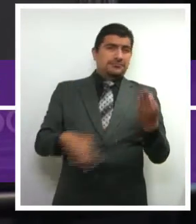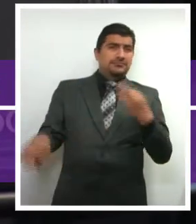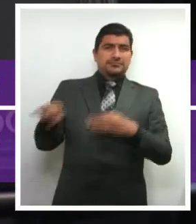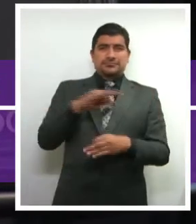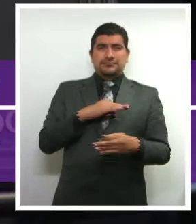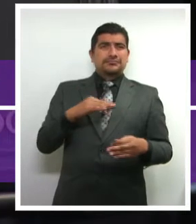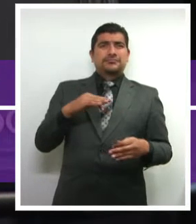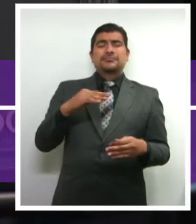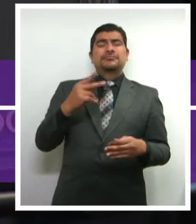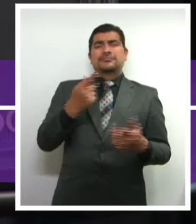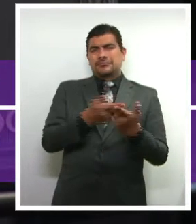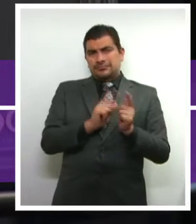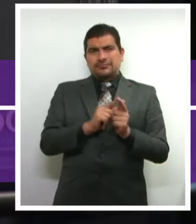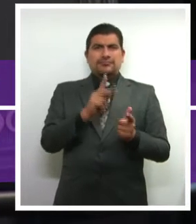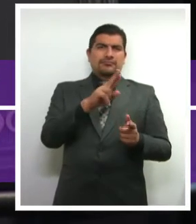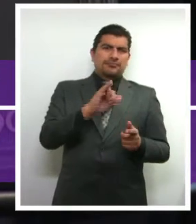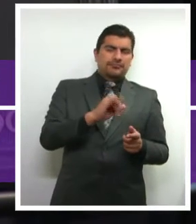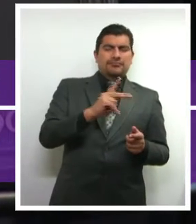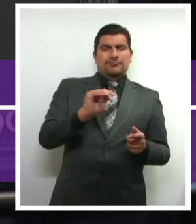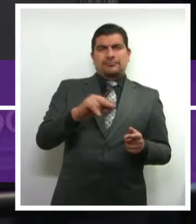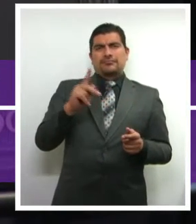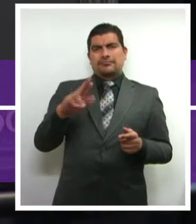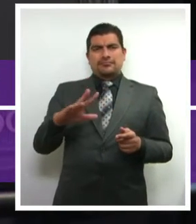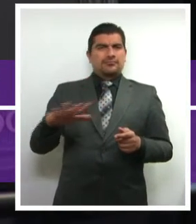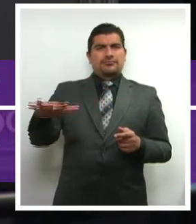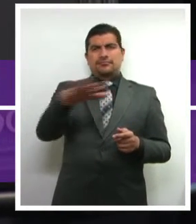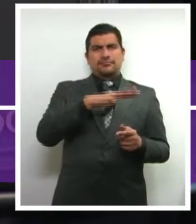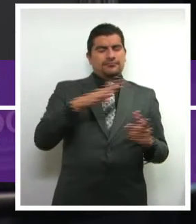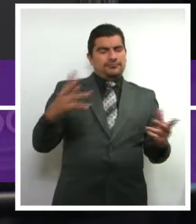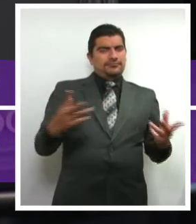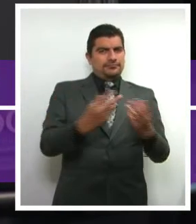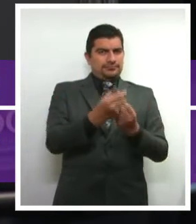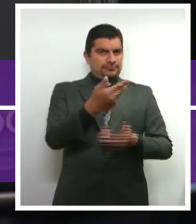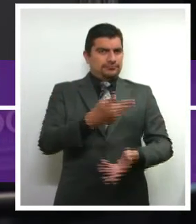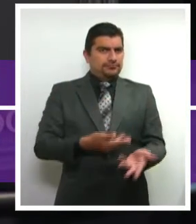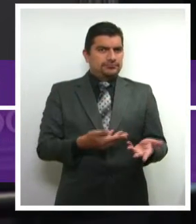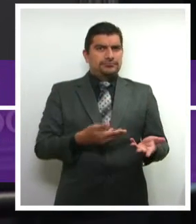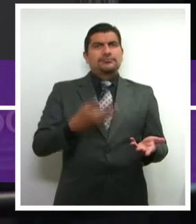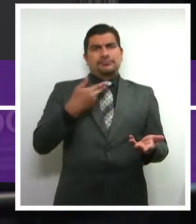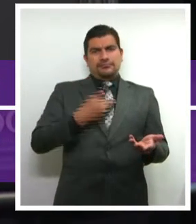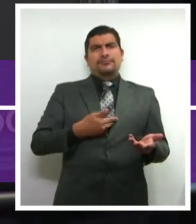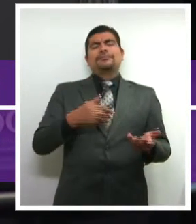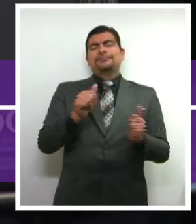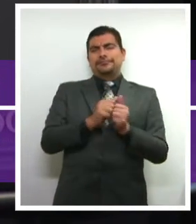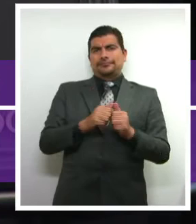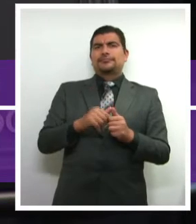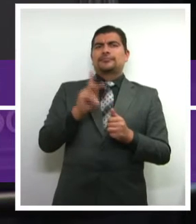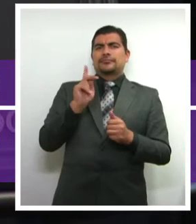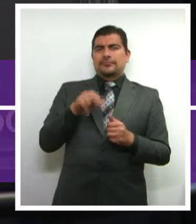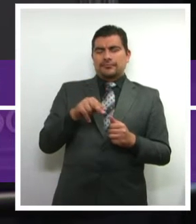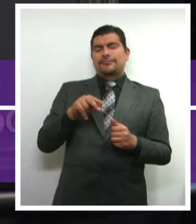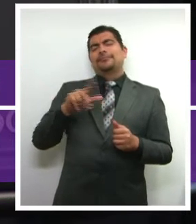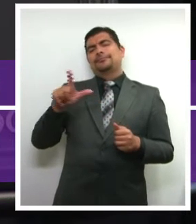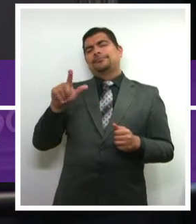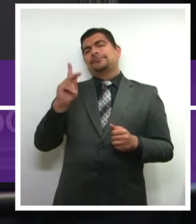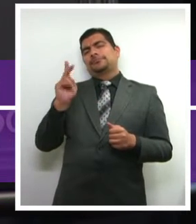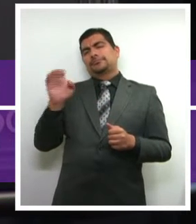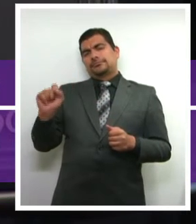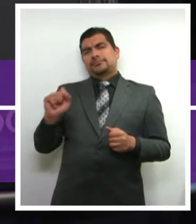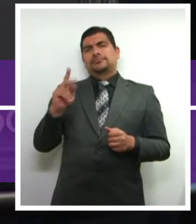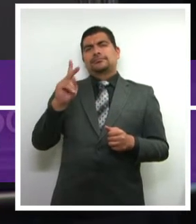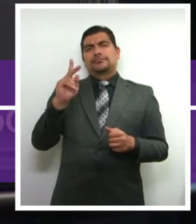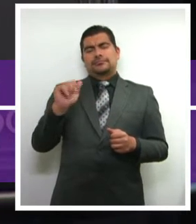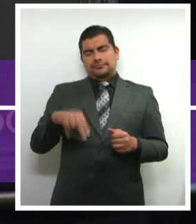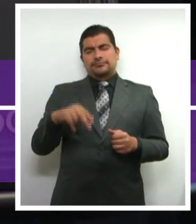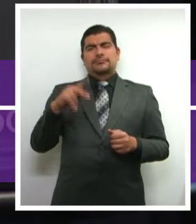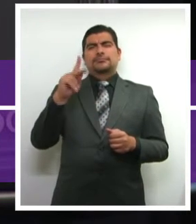partidos políticos con su servidora. Asistieron del PANAL, del PES, del PAN,